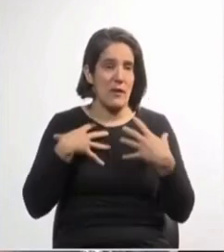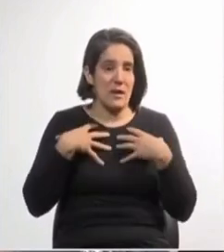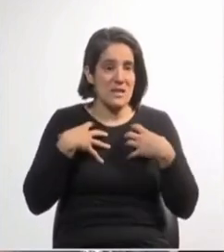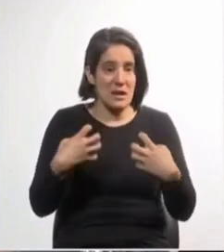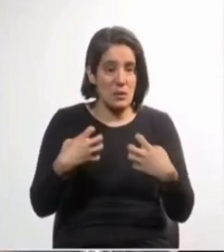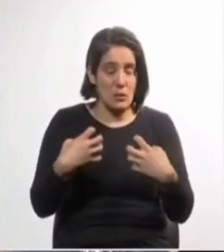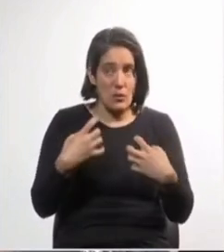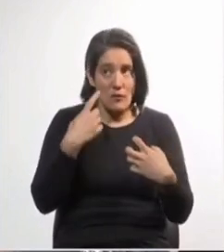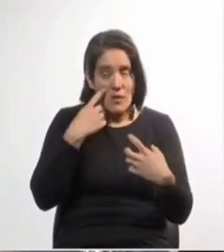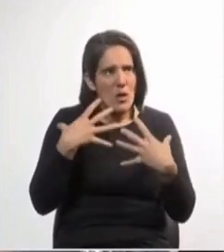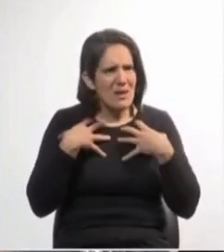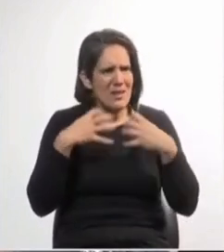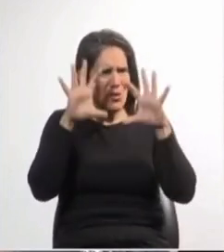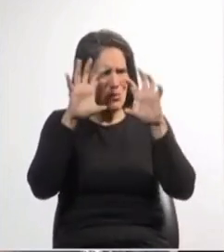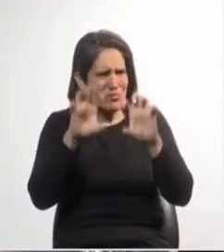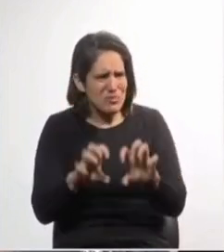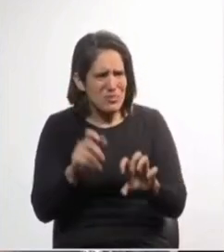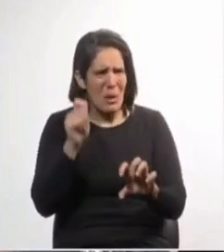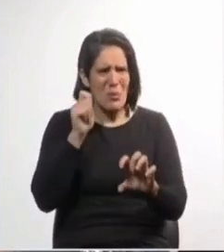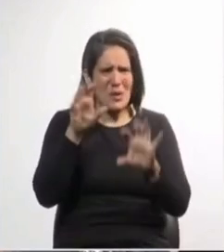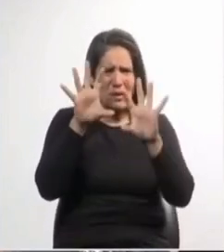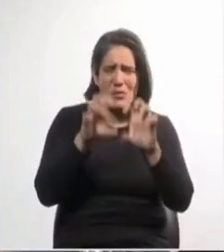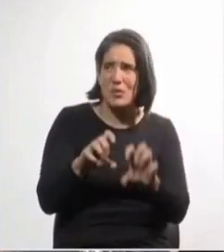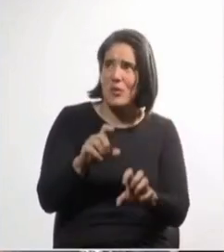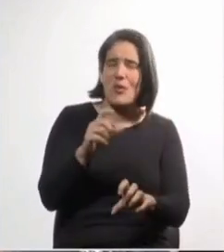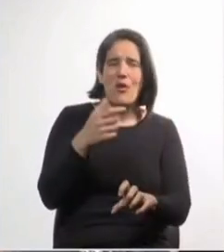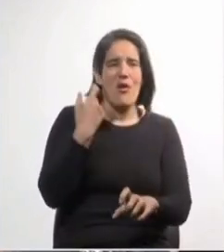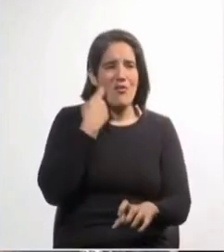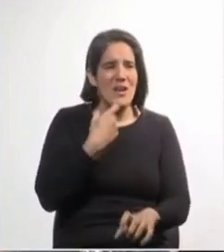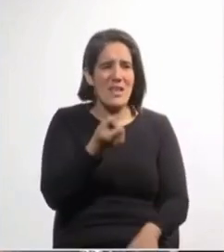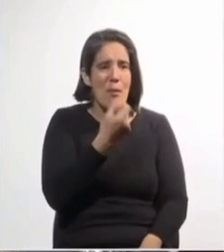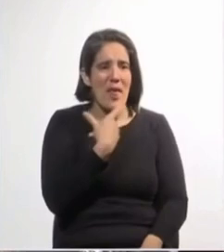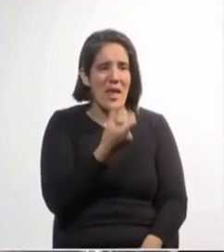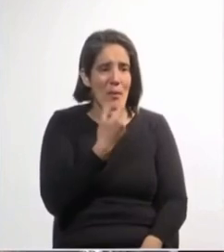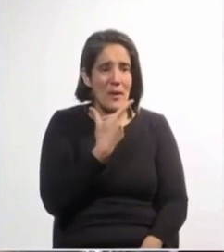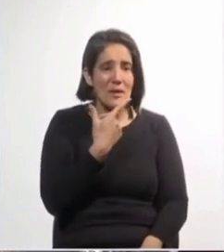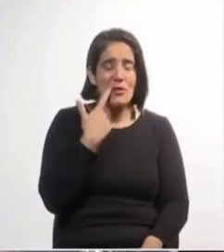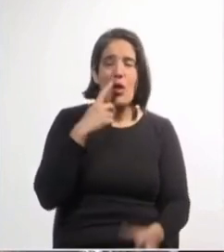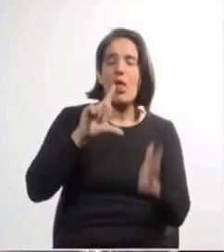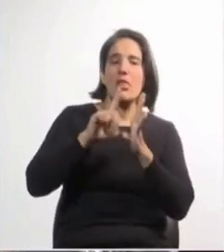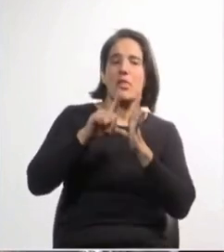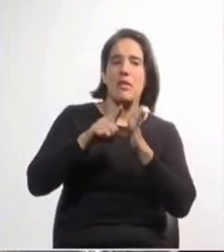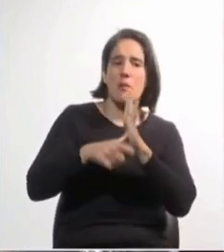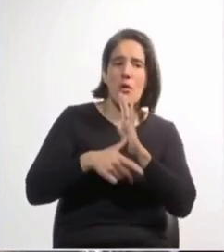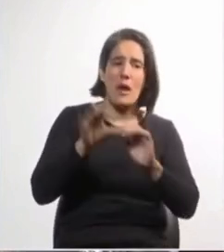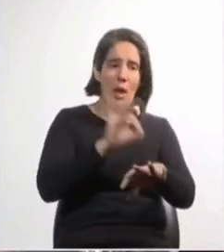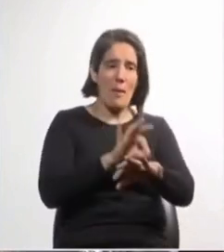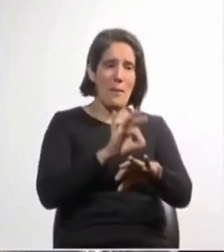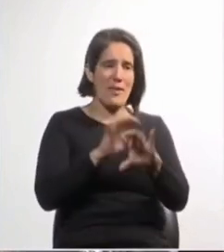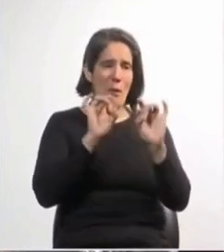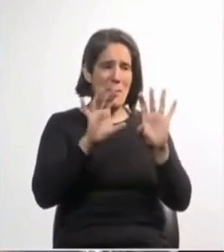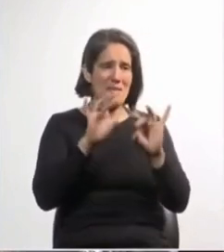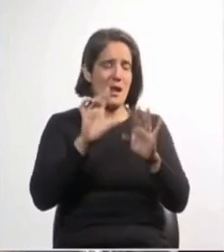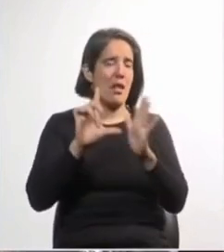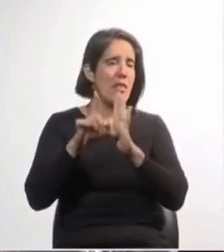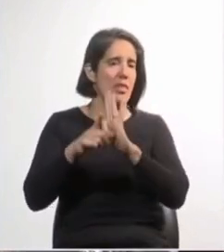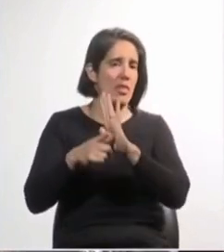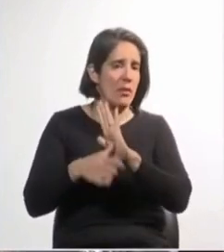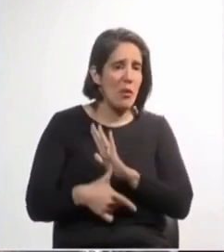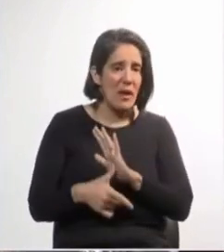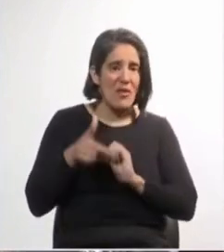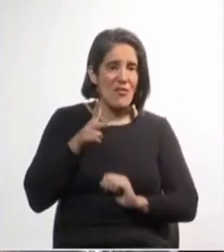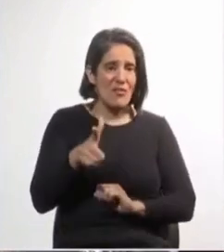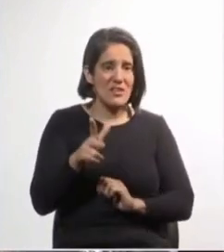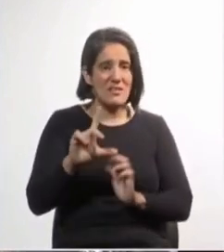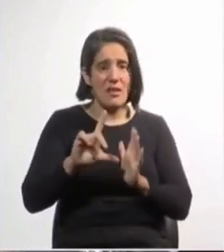el deterioro en la salud pública, la falta de medicamentos, la mayor demora para la atención de especialistas, en temas